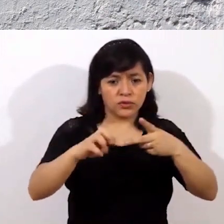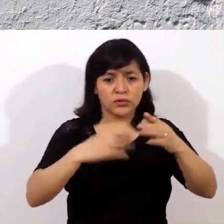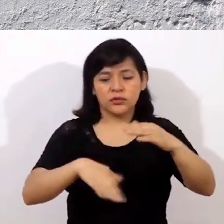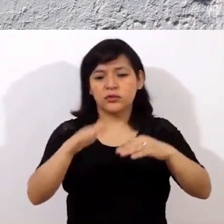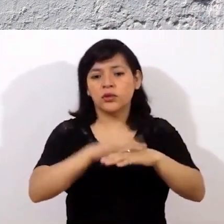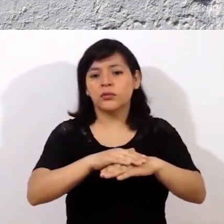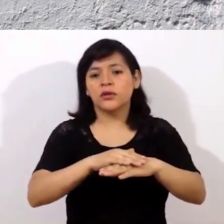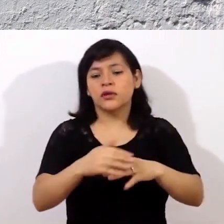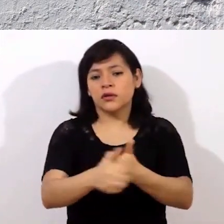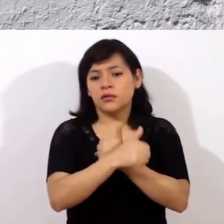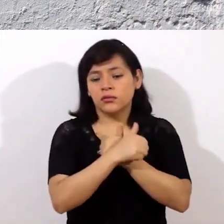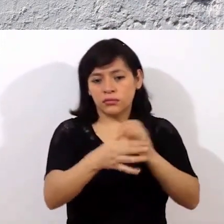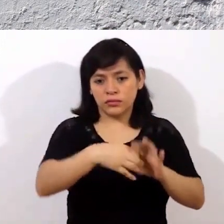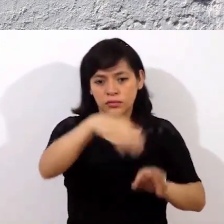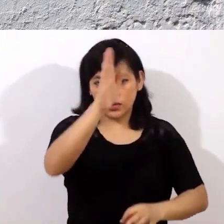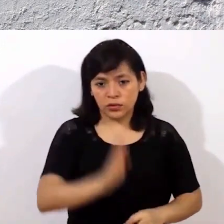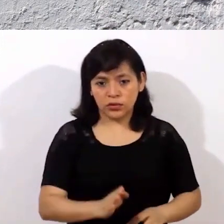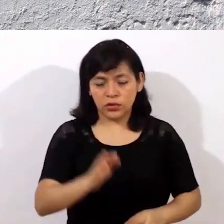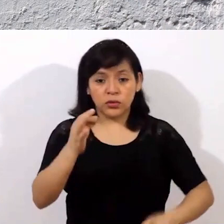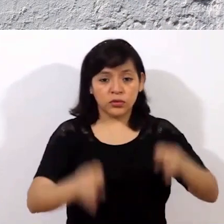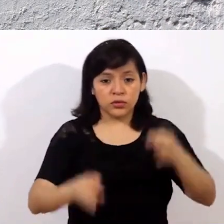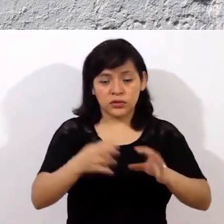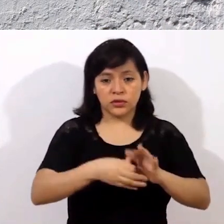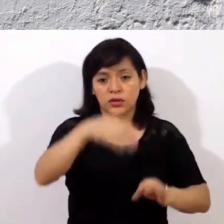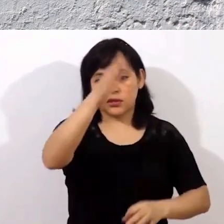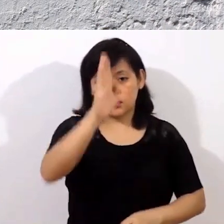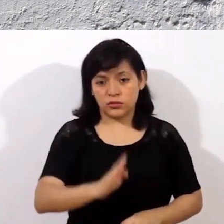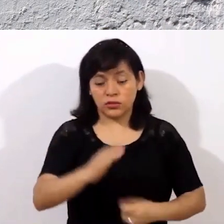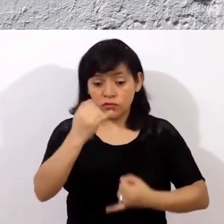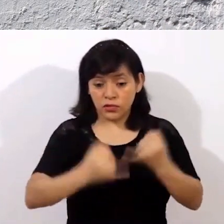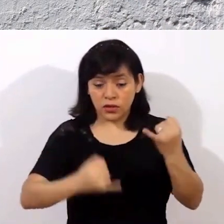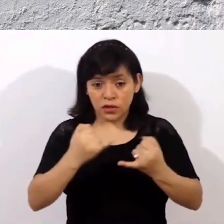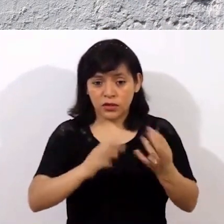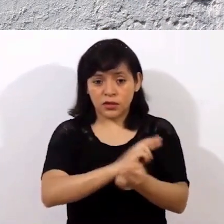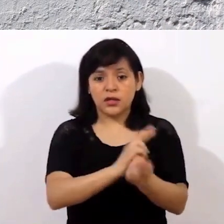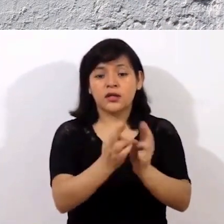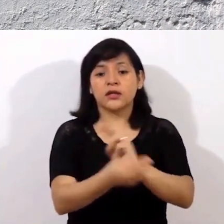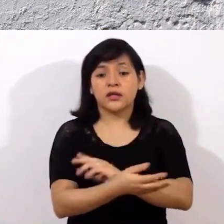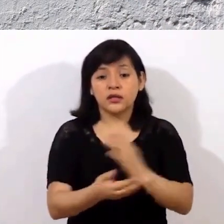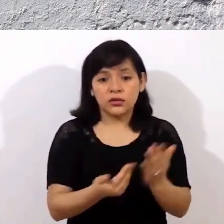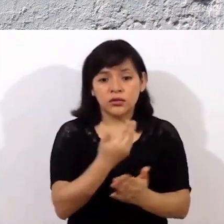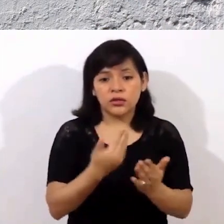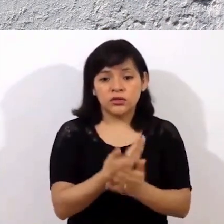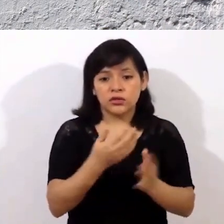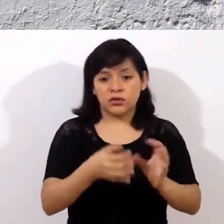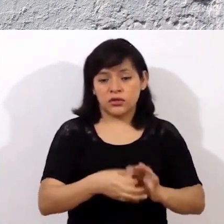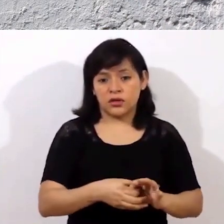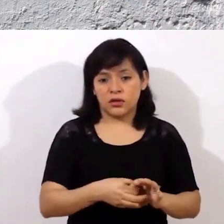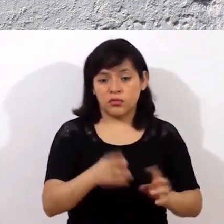con referencia a el amor de Dios, la justicia de Dios y finalmente la restauración del